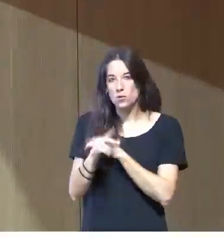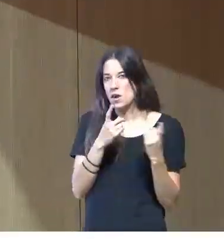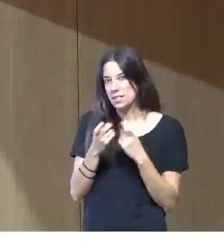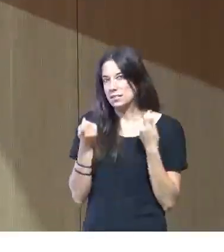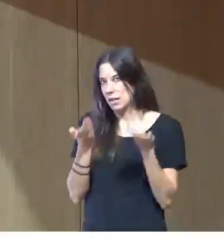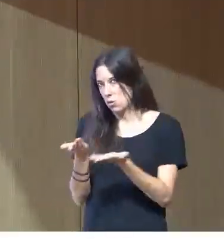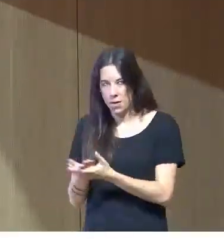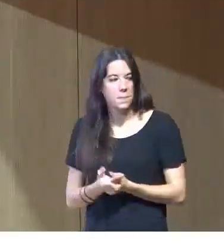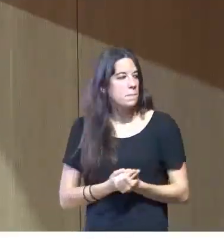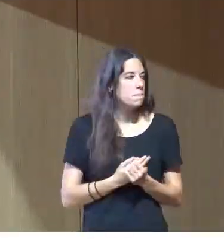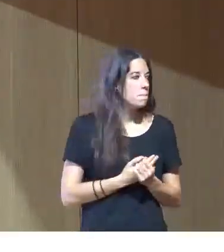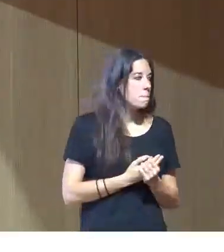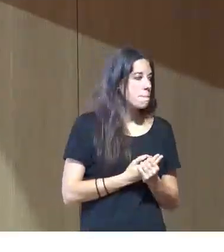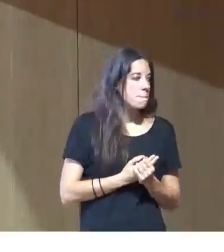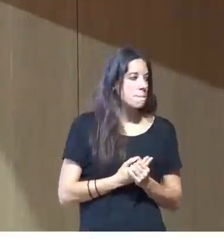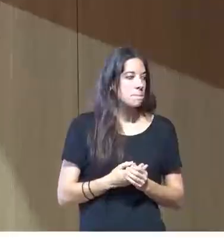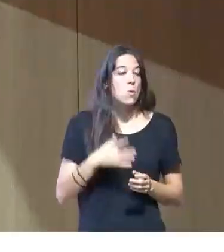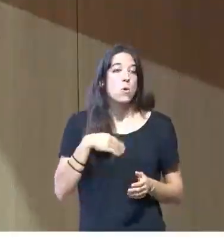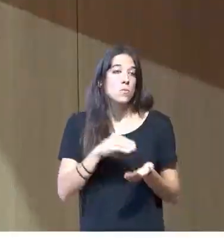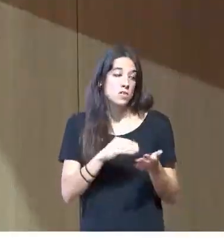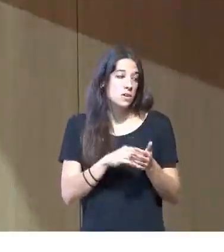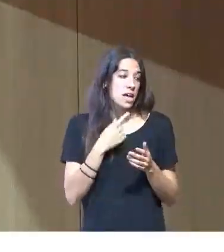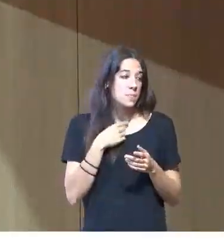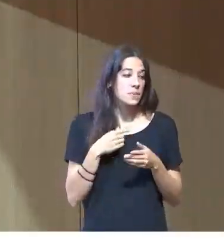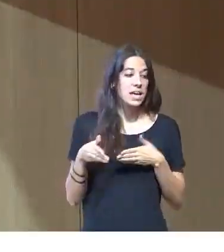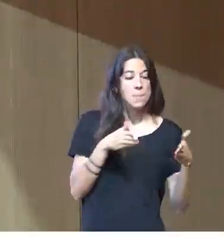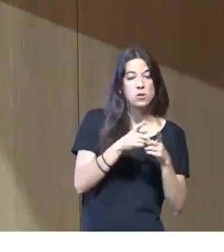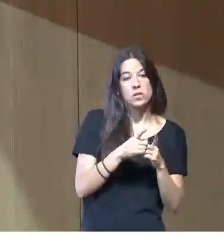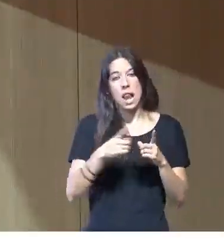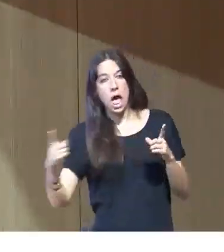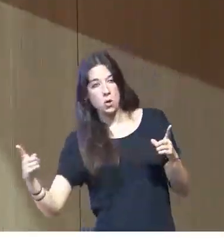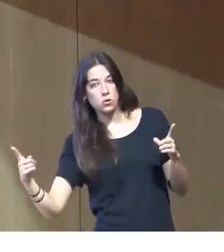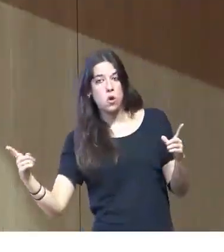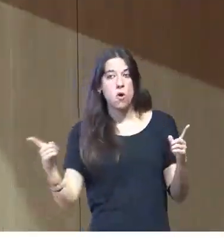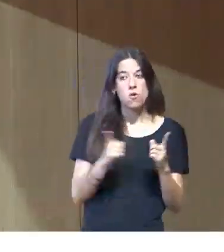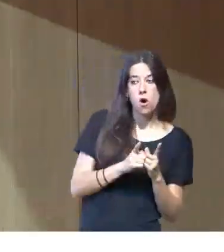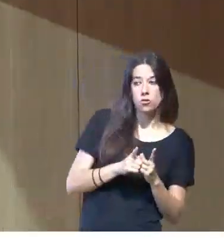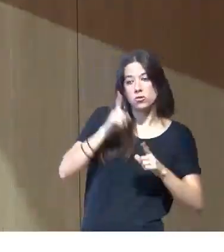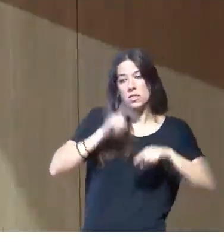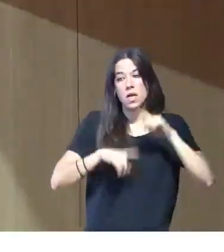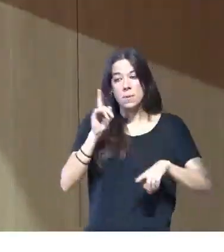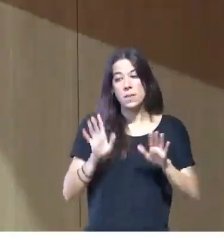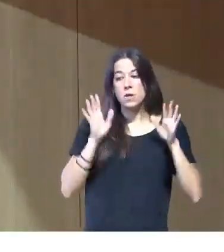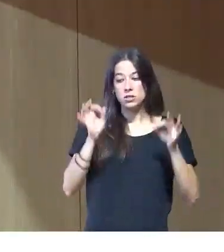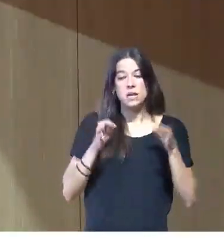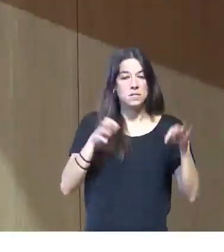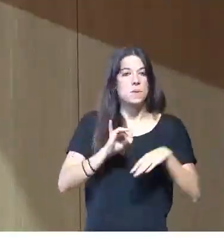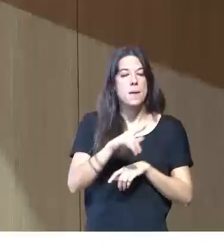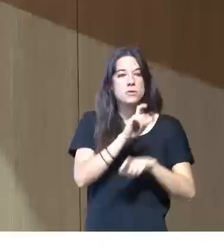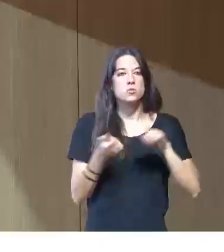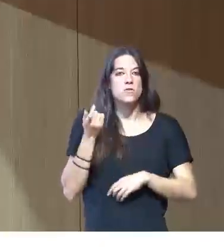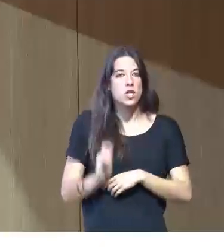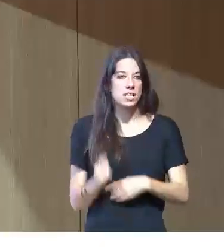que pueden ser más o menos largos más o menos cortos pero que van a contar siempre con Los profesionales